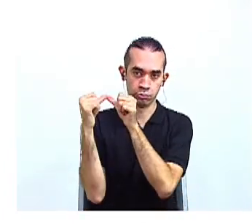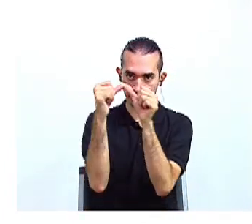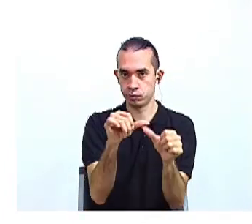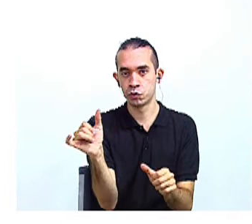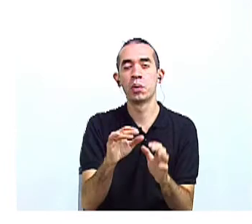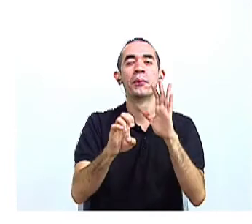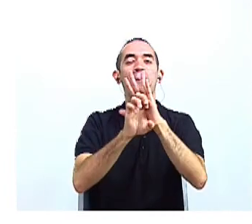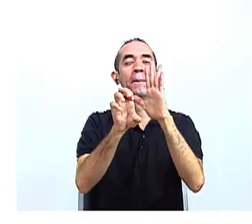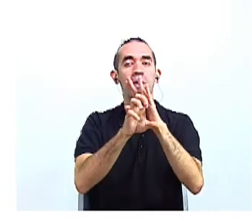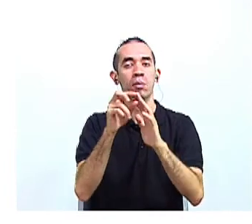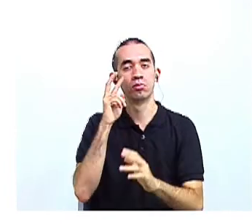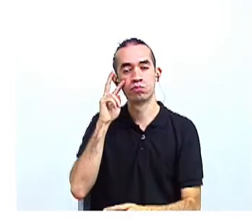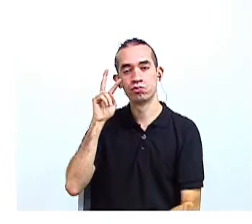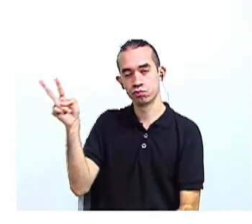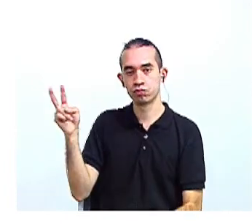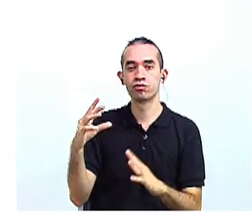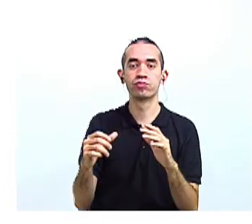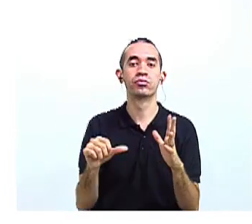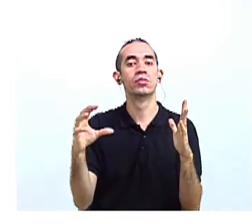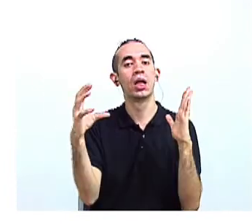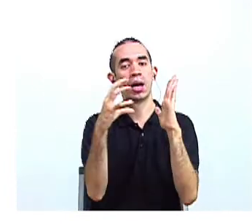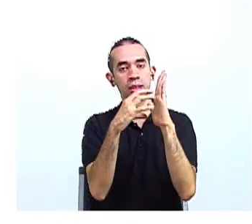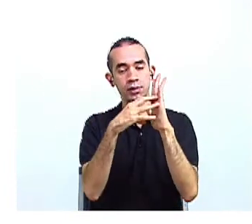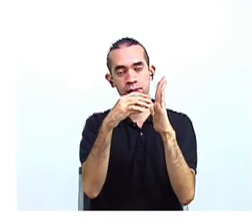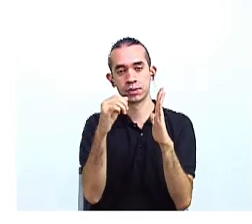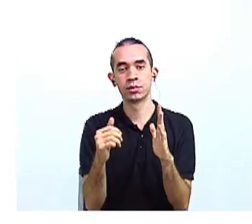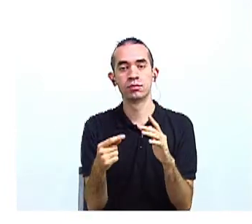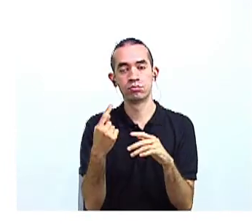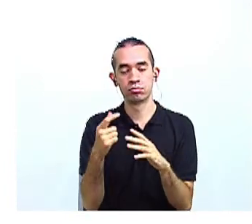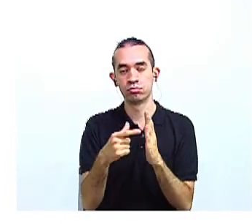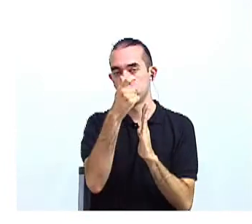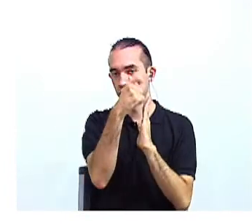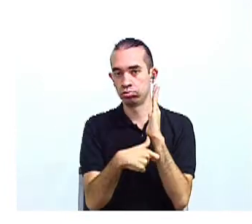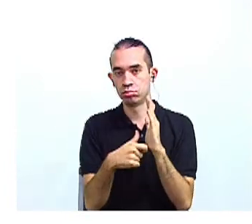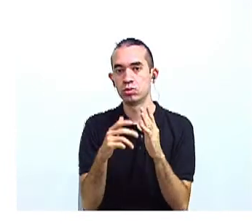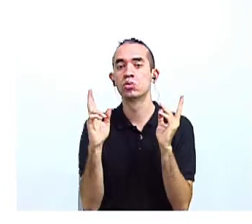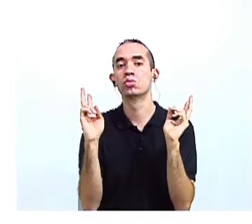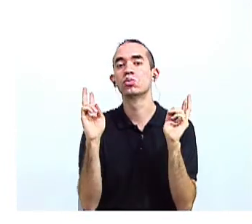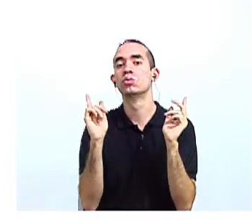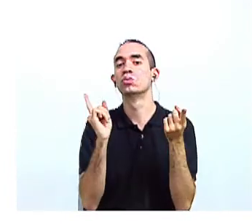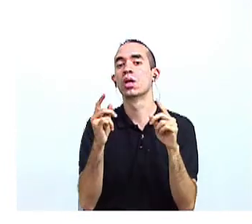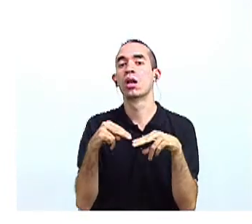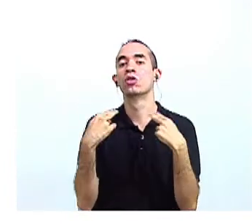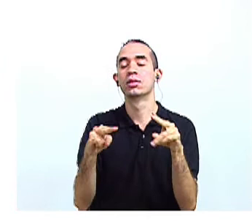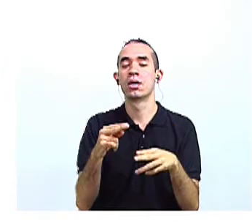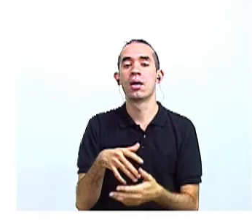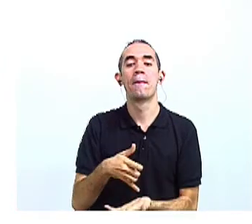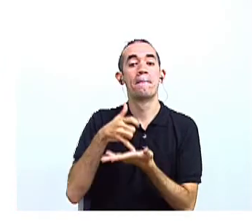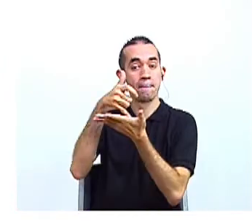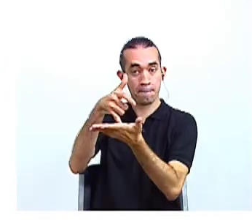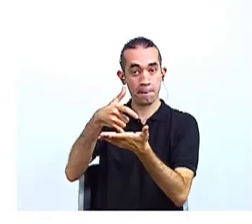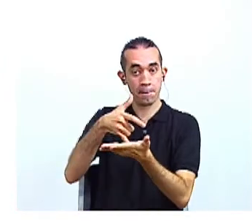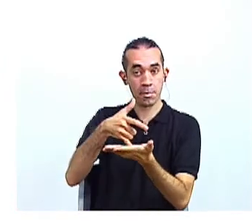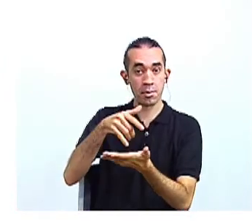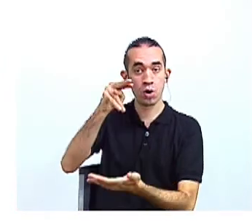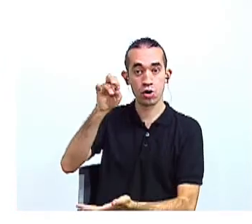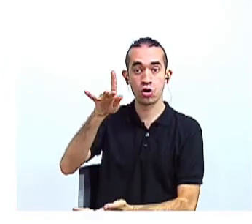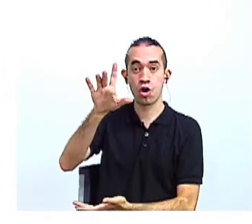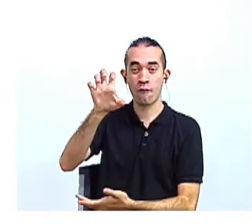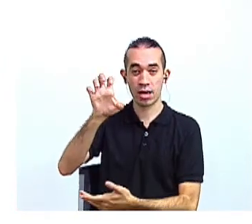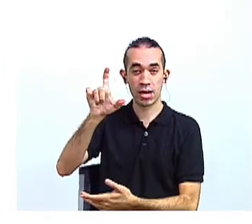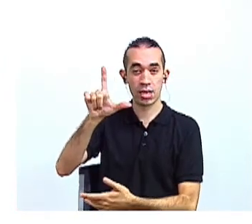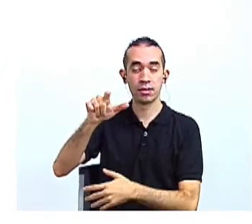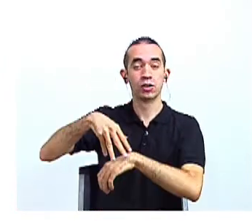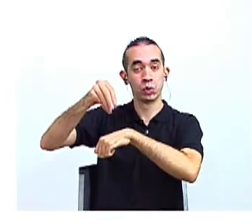Por ejemplo, veamos este artículo dirigido a la noticia del Premio Nobel en Química, ¿sí?